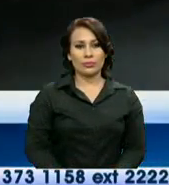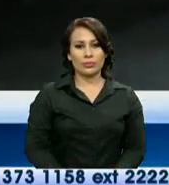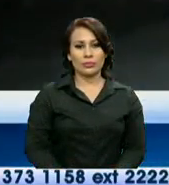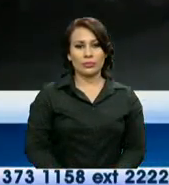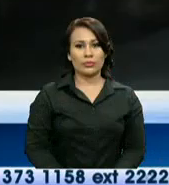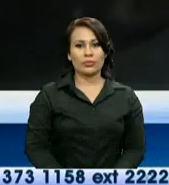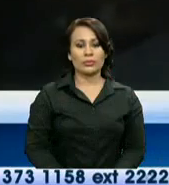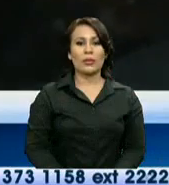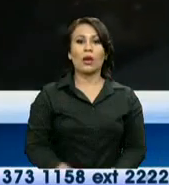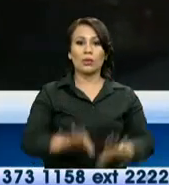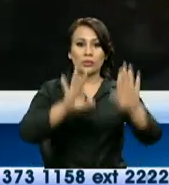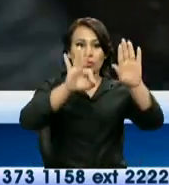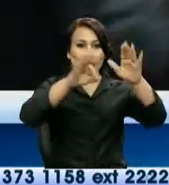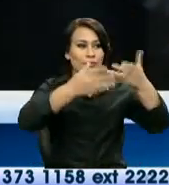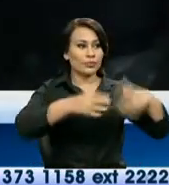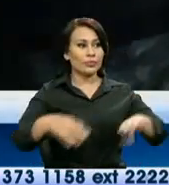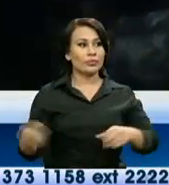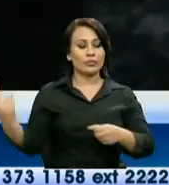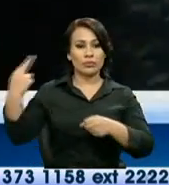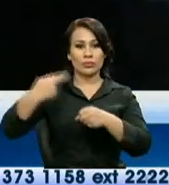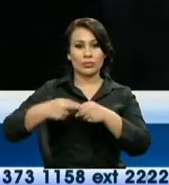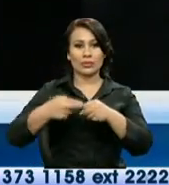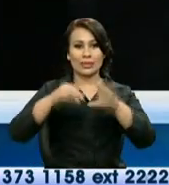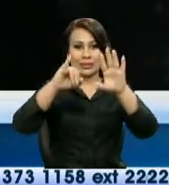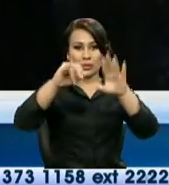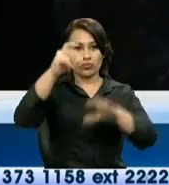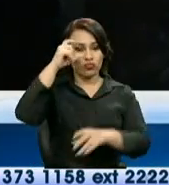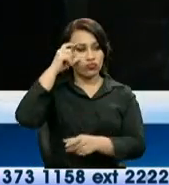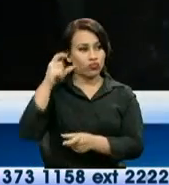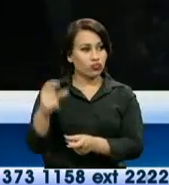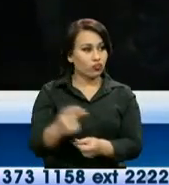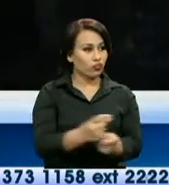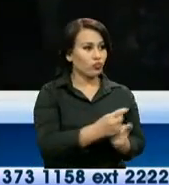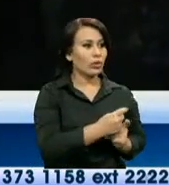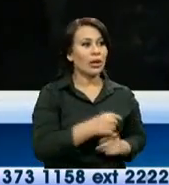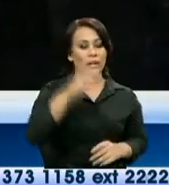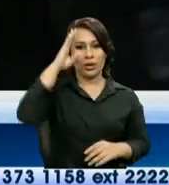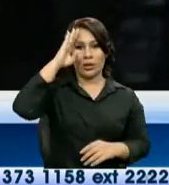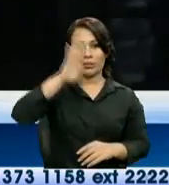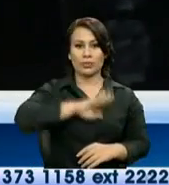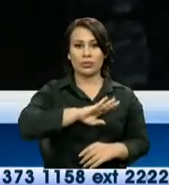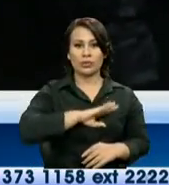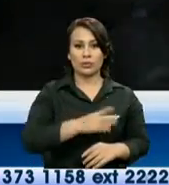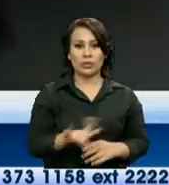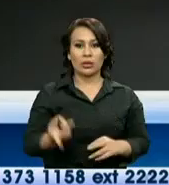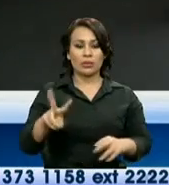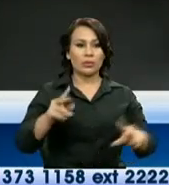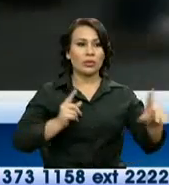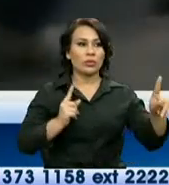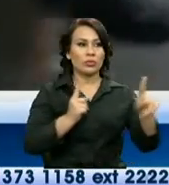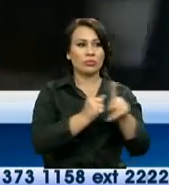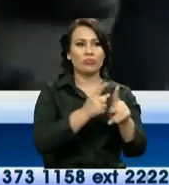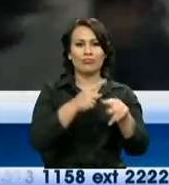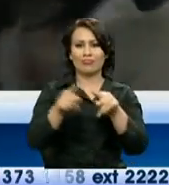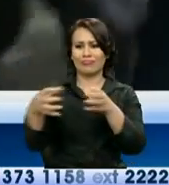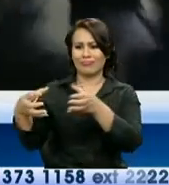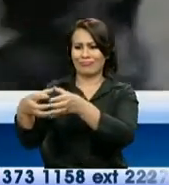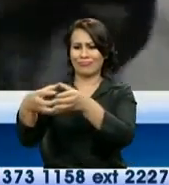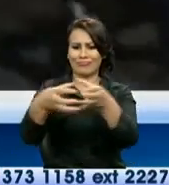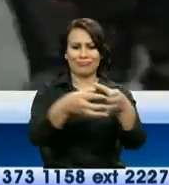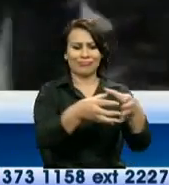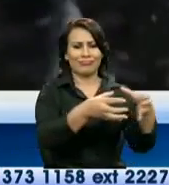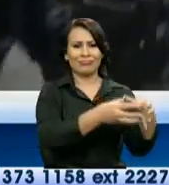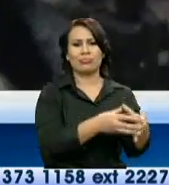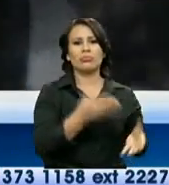En 8 allanamientos con la participación de 6 fiscales, la policía logró desarticular una presunta organización delictiva con